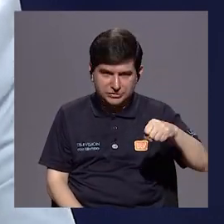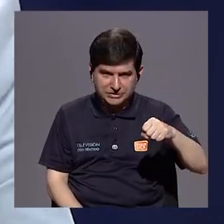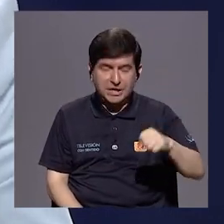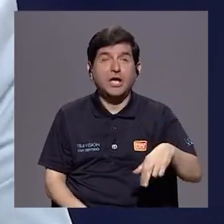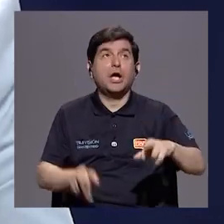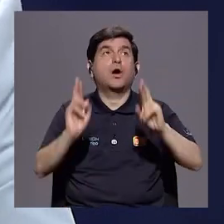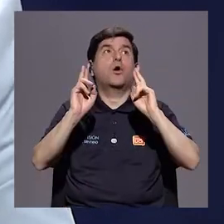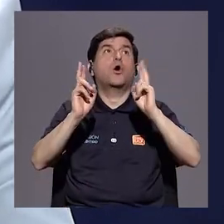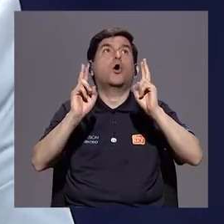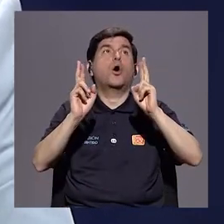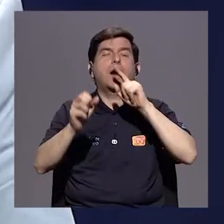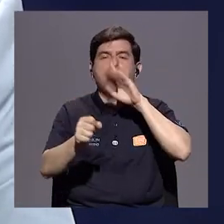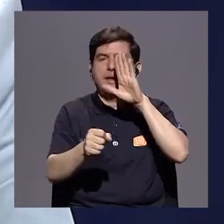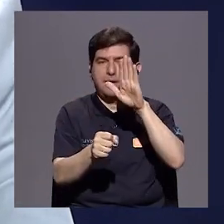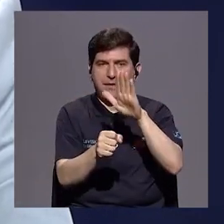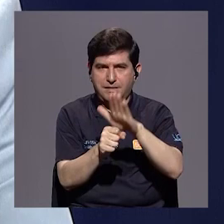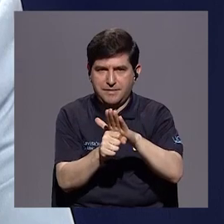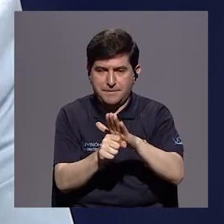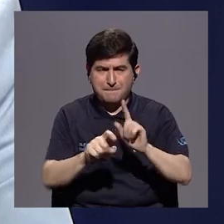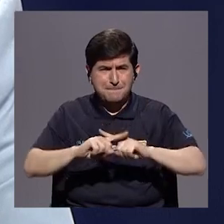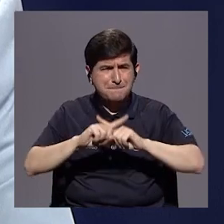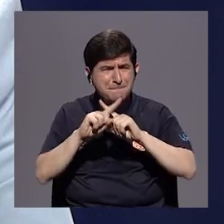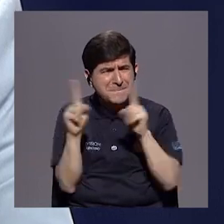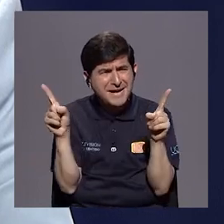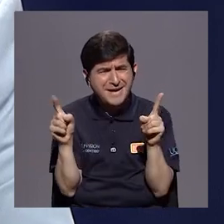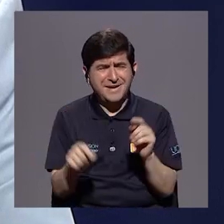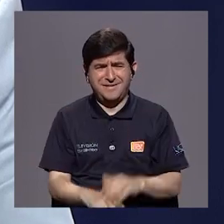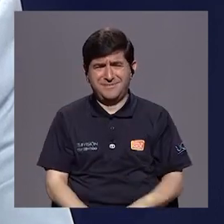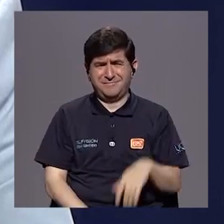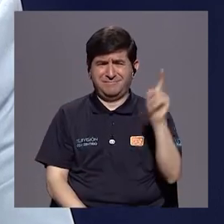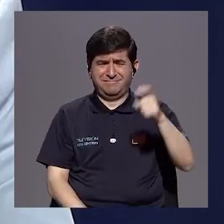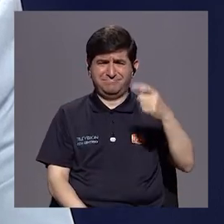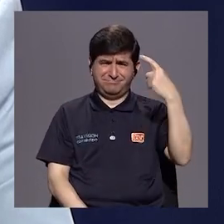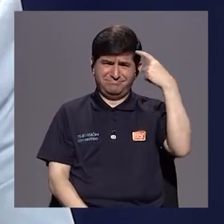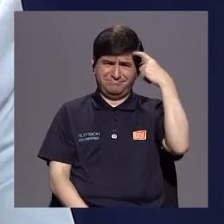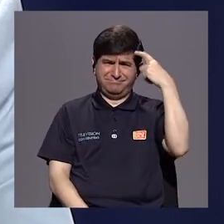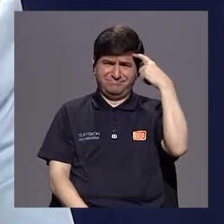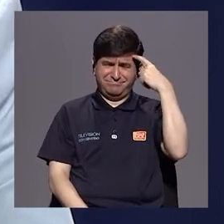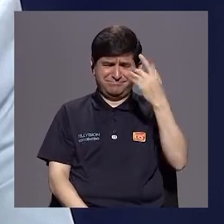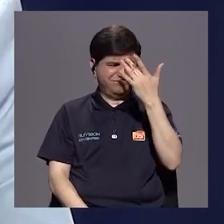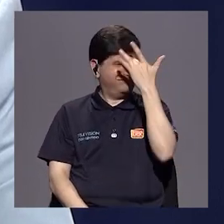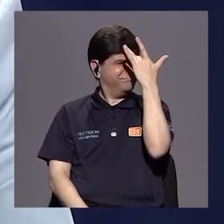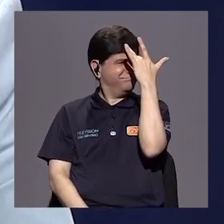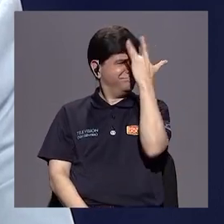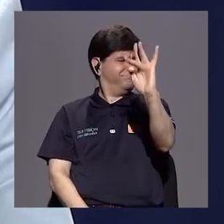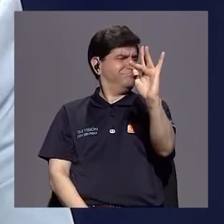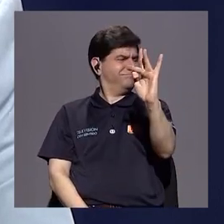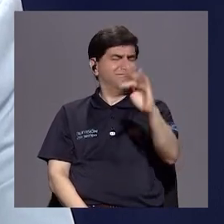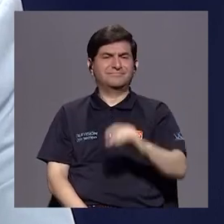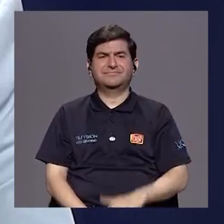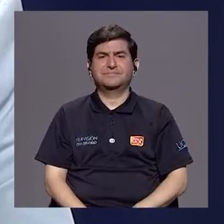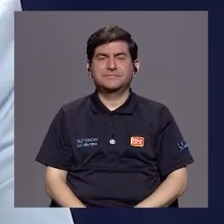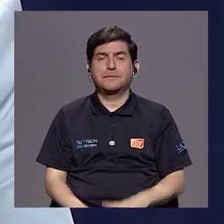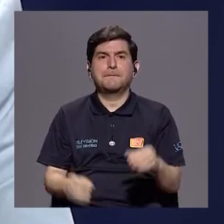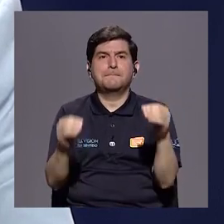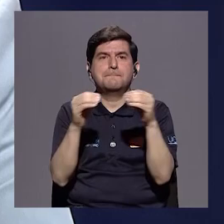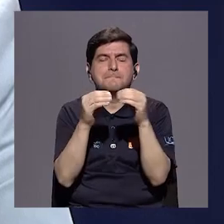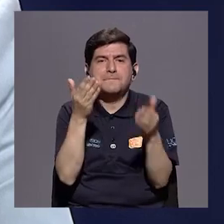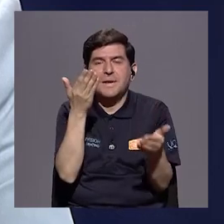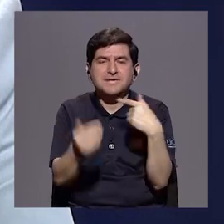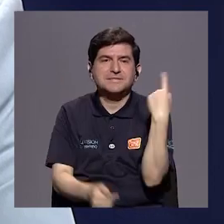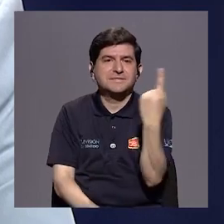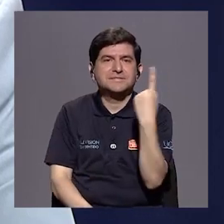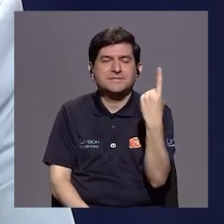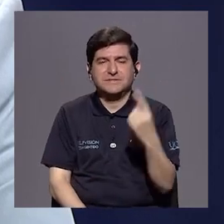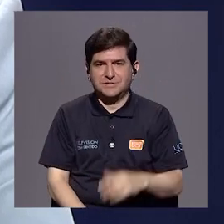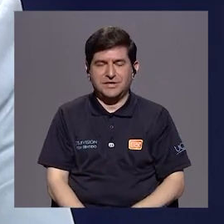que ojalá se pueda llevar a la práctica pero necesita un pensamiento muy inteligente mucho más